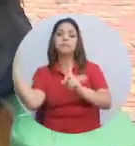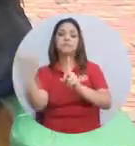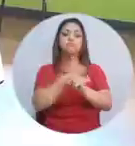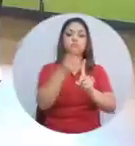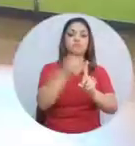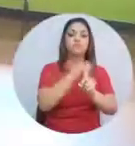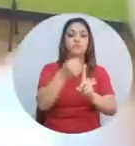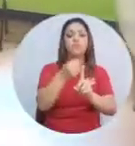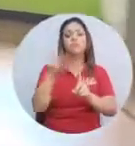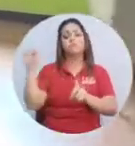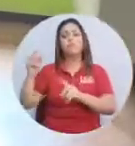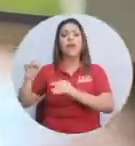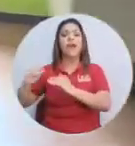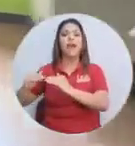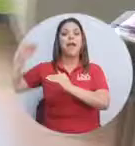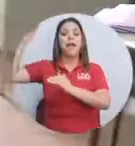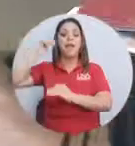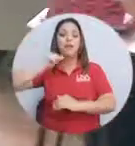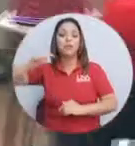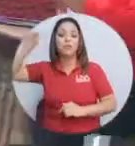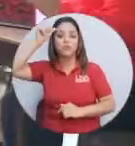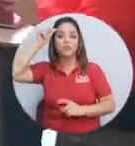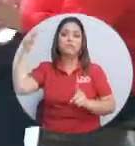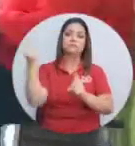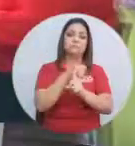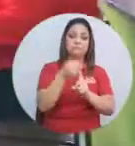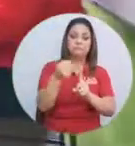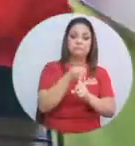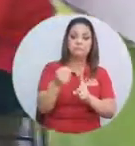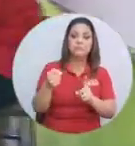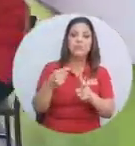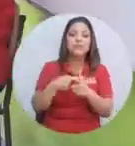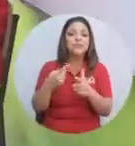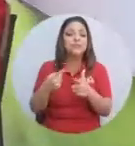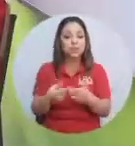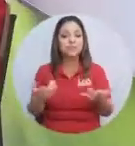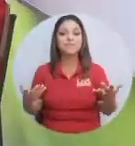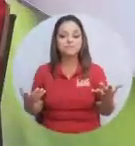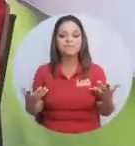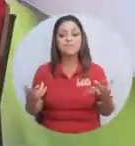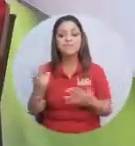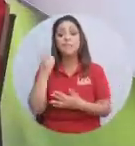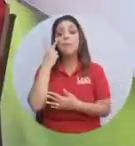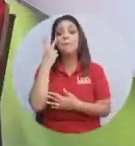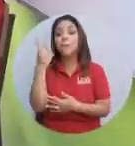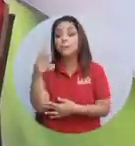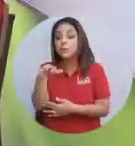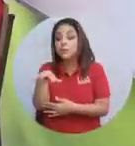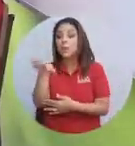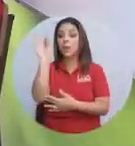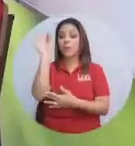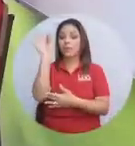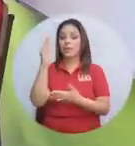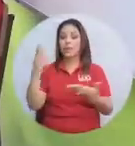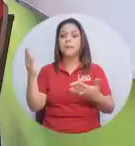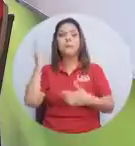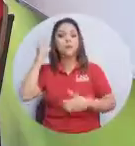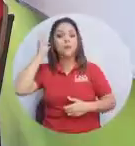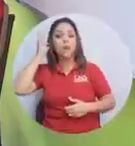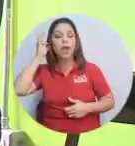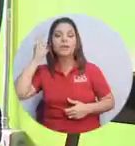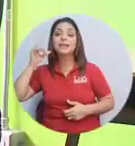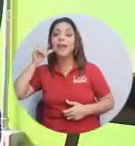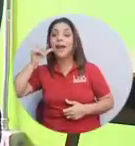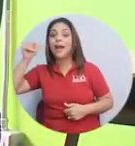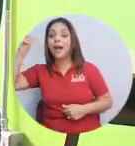los últimos años que se han trabajado a nivel nacional donde encontramos que las mujeres adultas de una clase